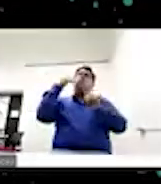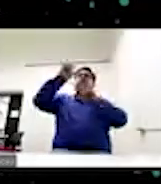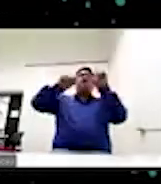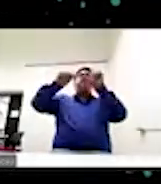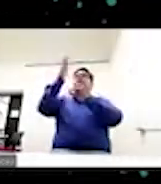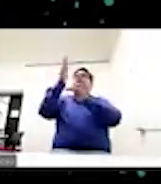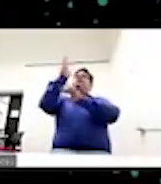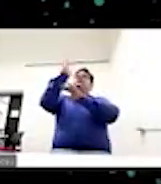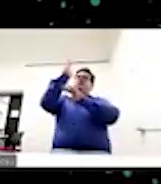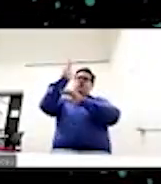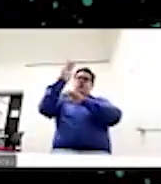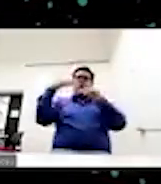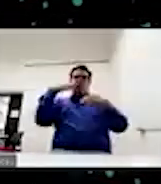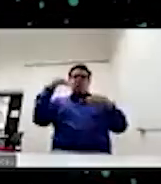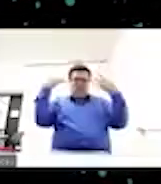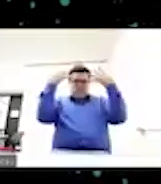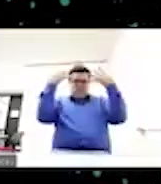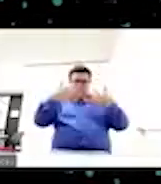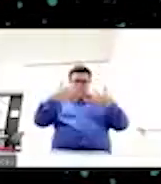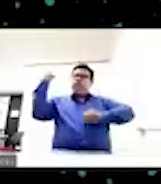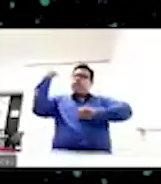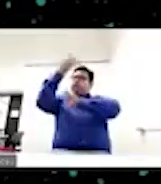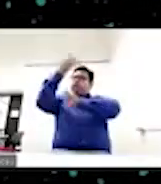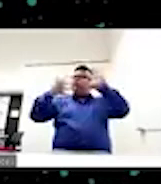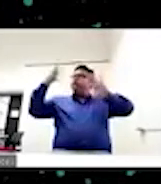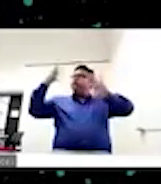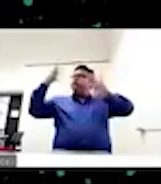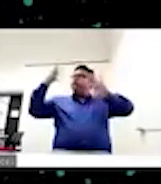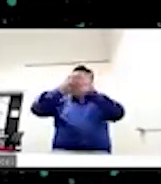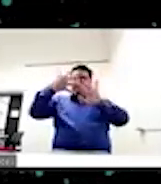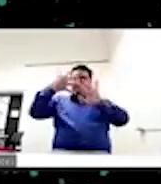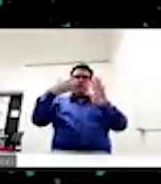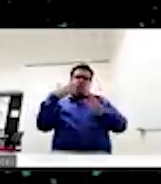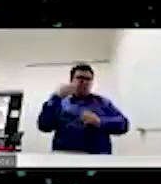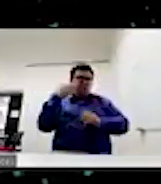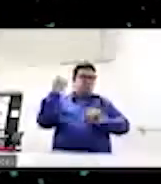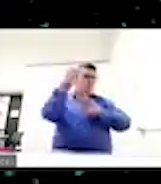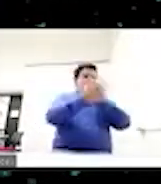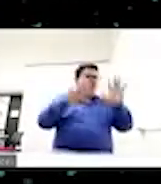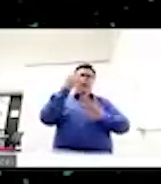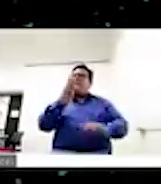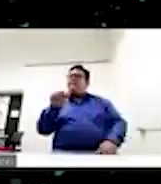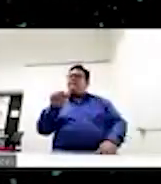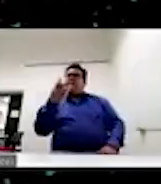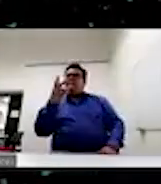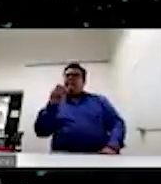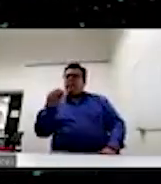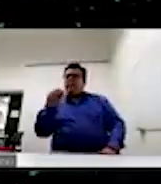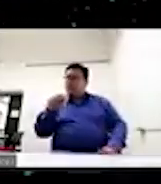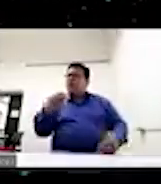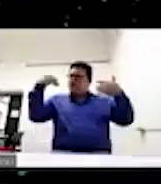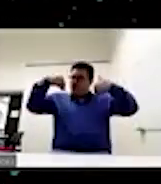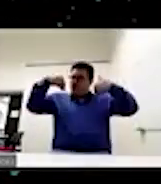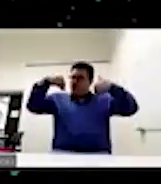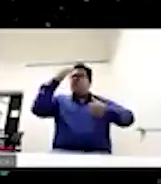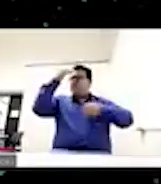mujer constelación Guarachi, soy la mujer constelación Bastón, porque podemos subir al cielo, porque soy la mujer